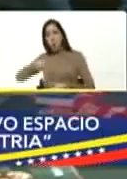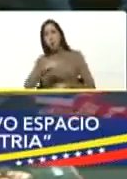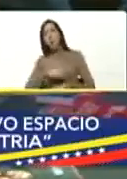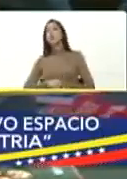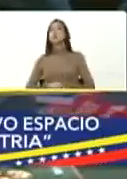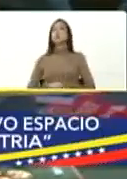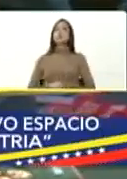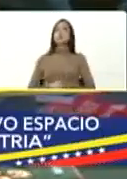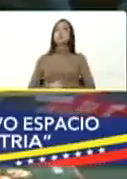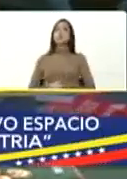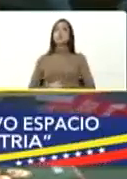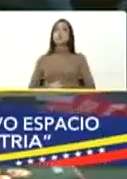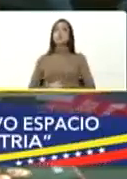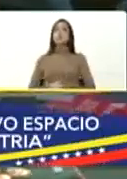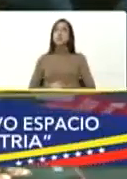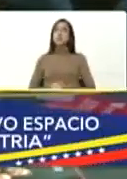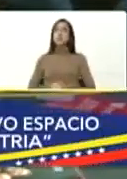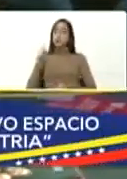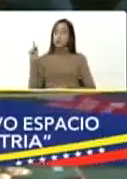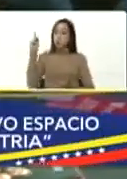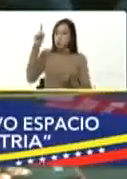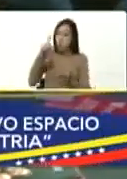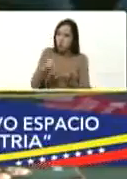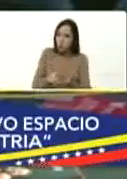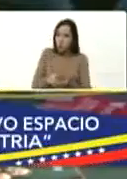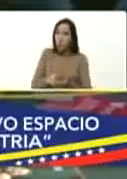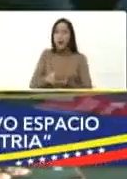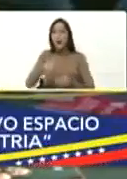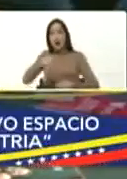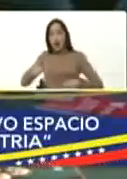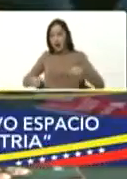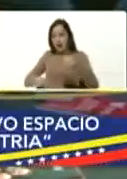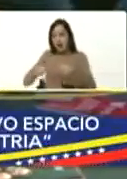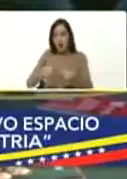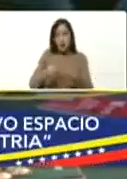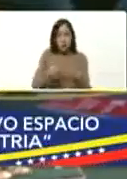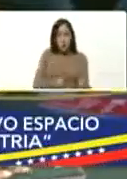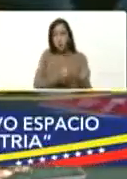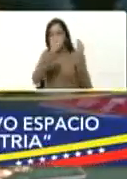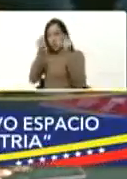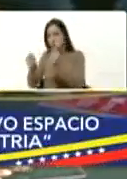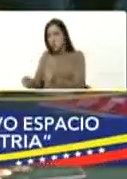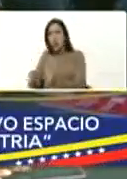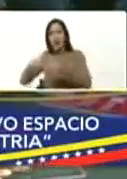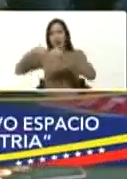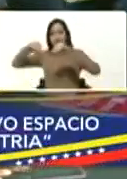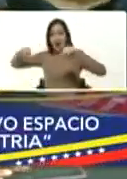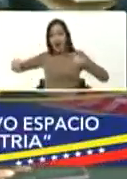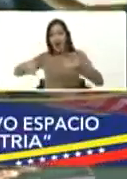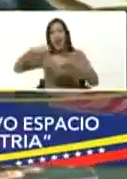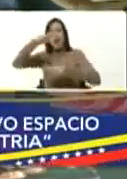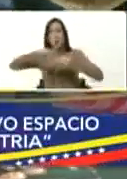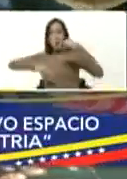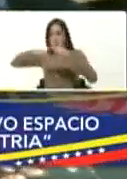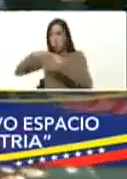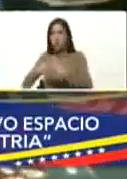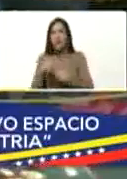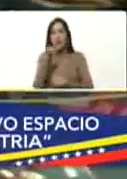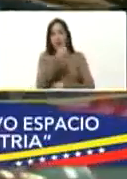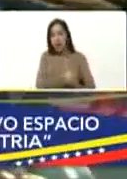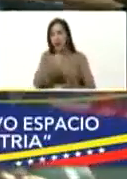corresponsables que estuvimos allí descargando camiones, subiendo arenas, construyendo bloque a